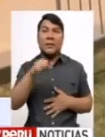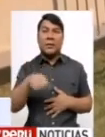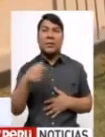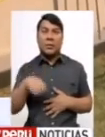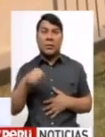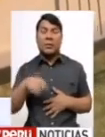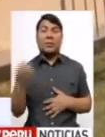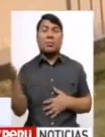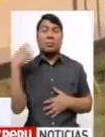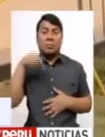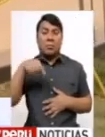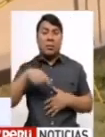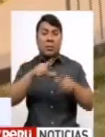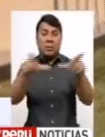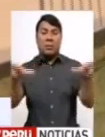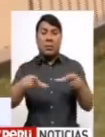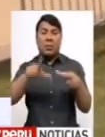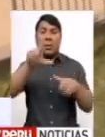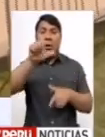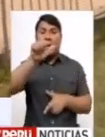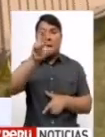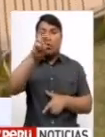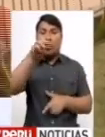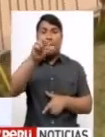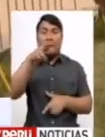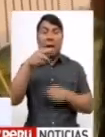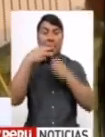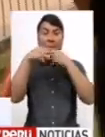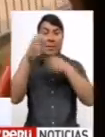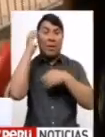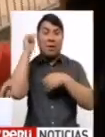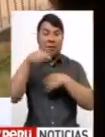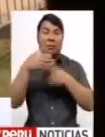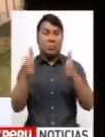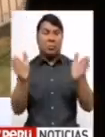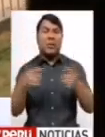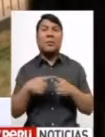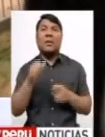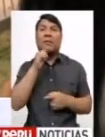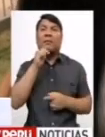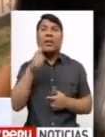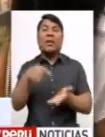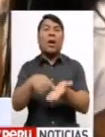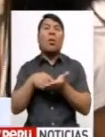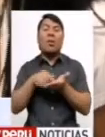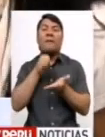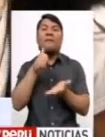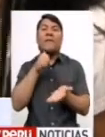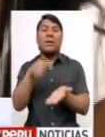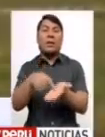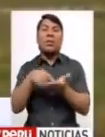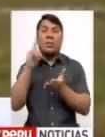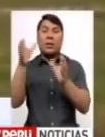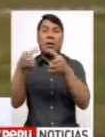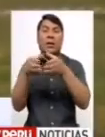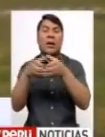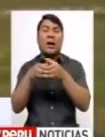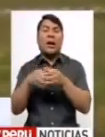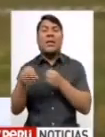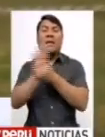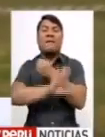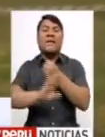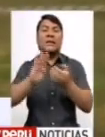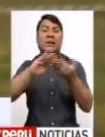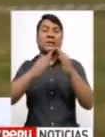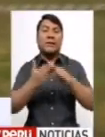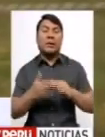local, nada más que la orden para apertura todo el centro comercial, nada más. ¿La orden de defensa civil? Sí, nada más, eso es lo único que estamos esperando. Sin